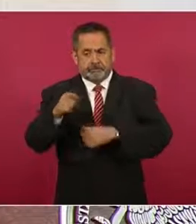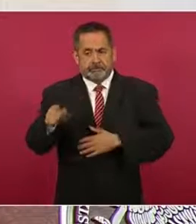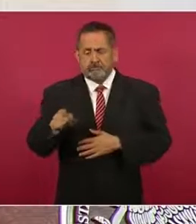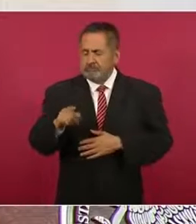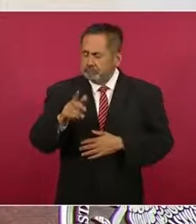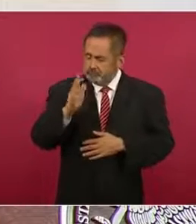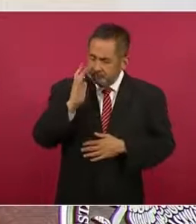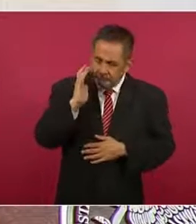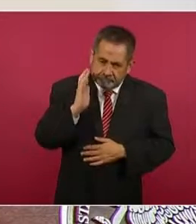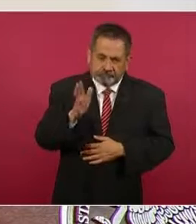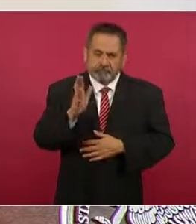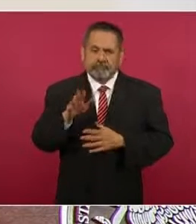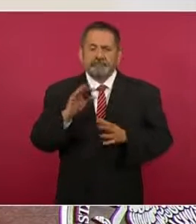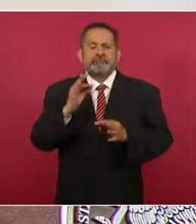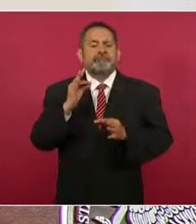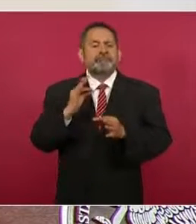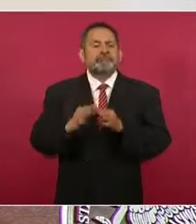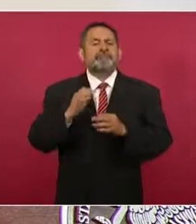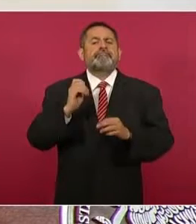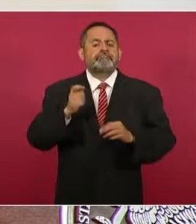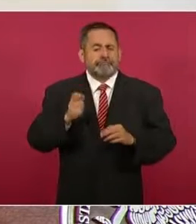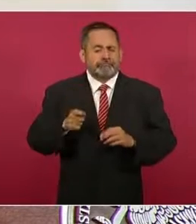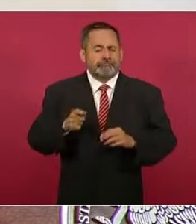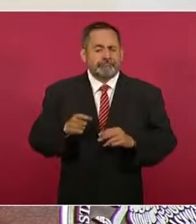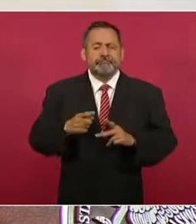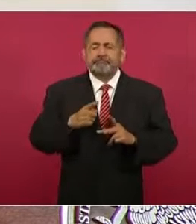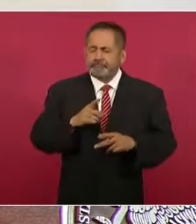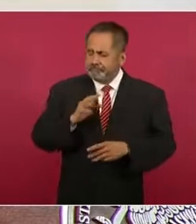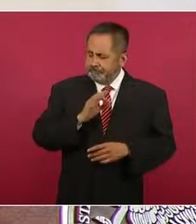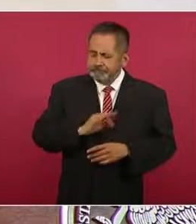logró que